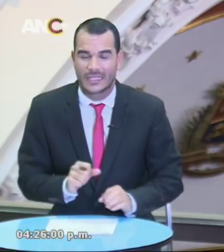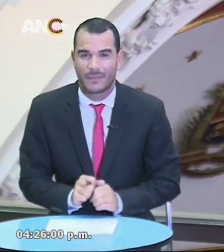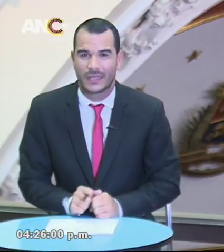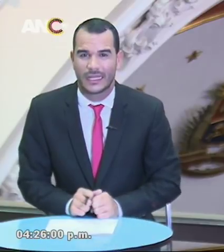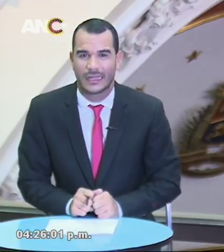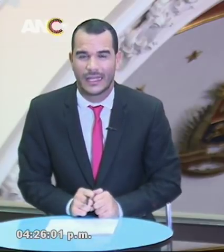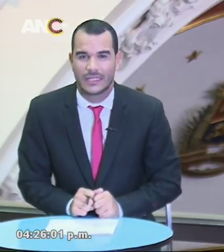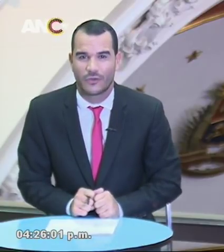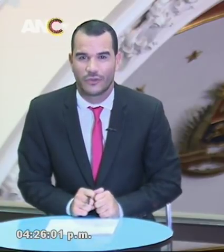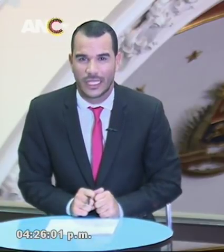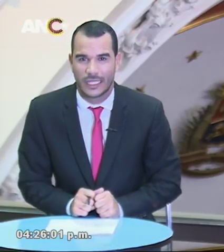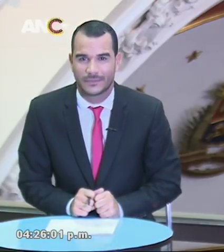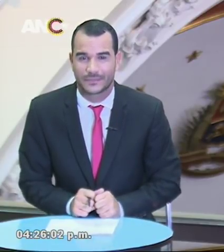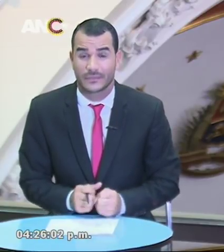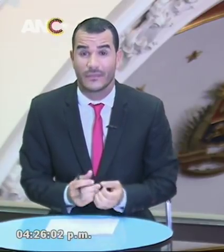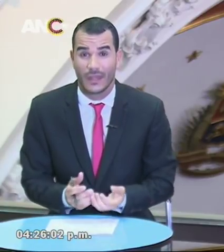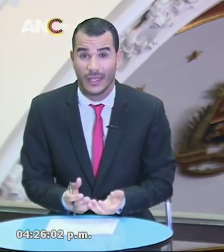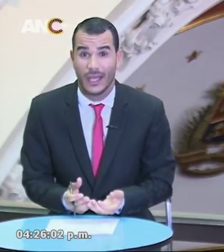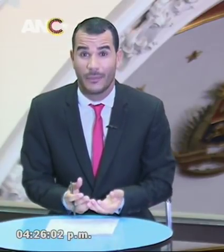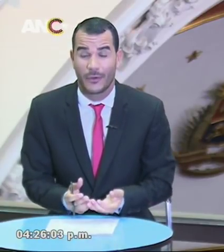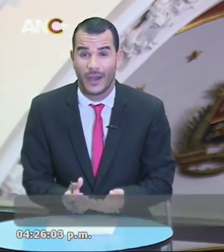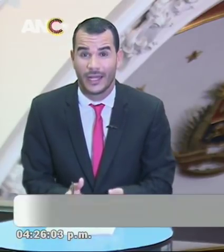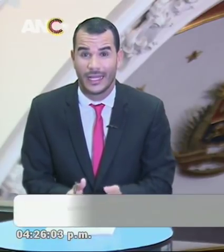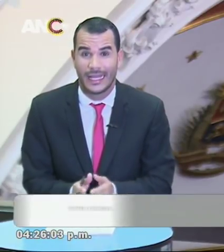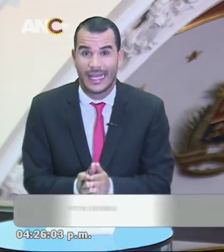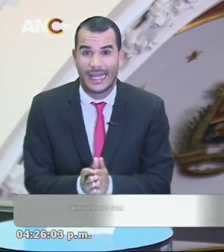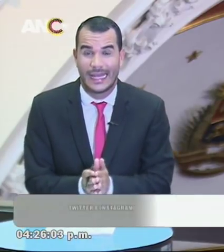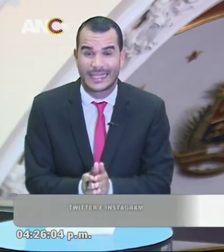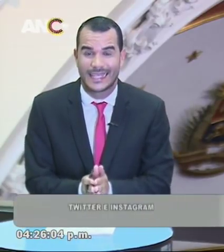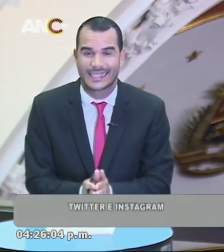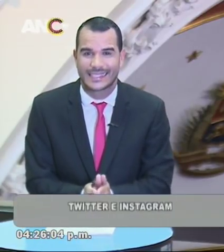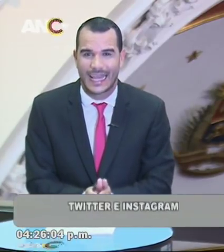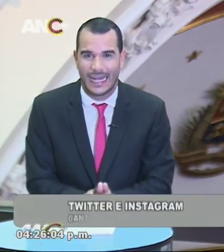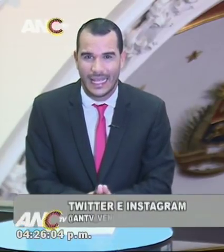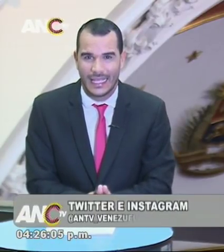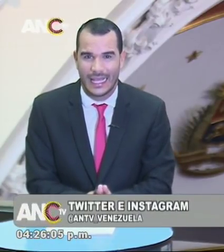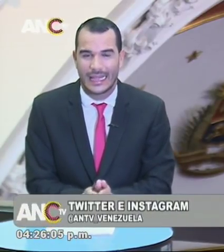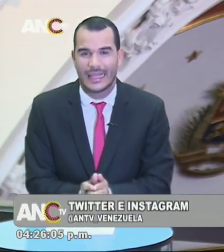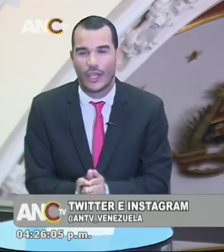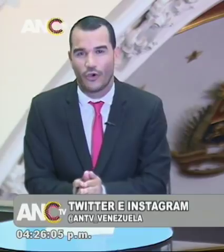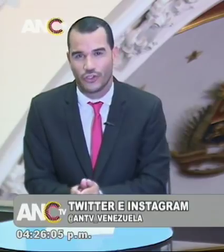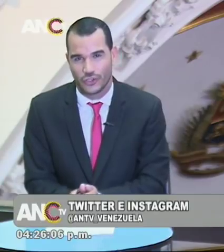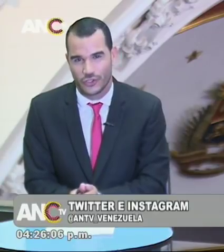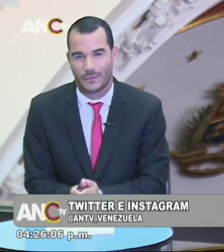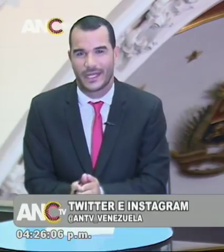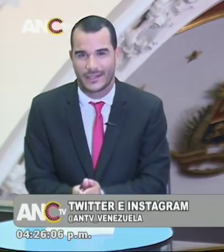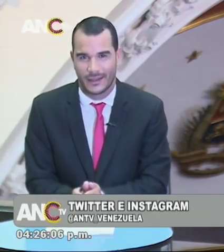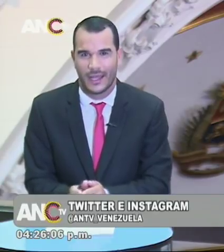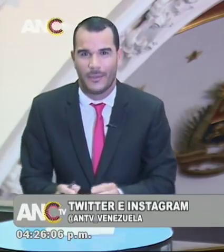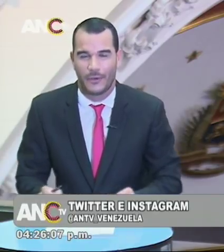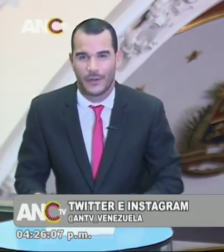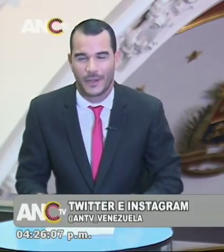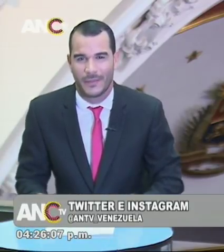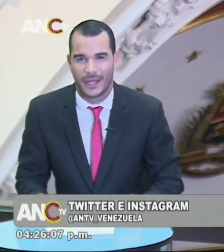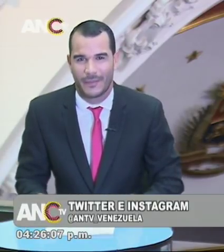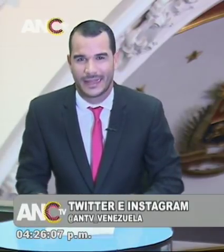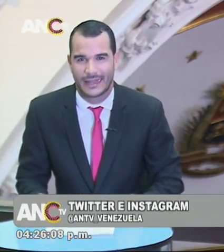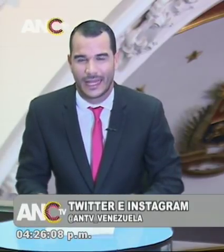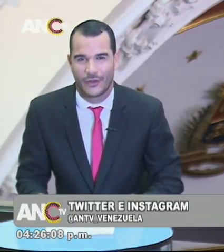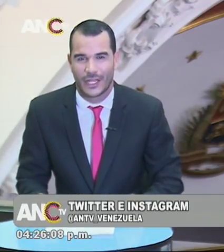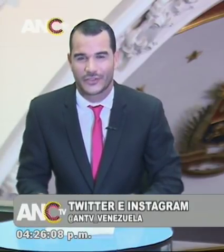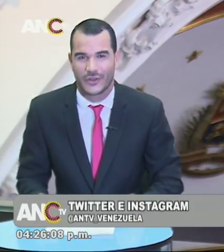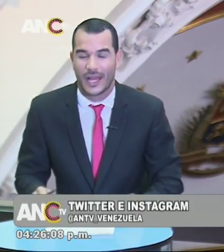Hoy se pretende discutir y aprobar la sexta ley de ochos presentadas por el